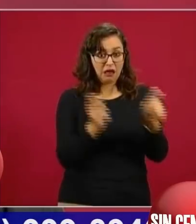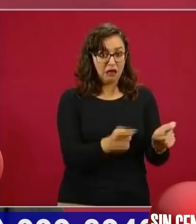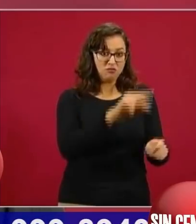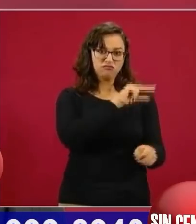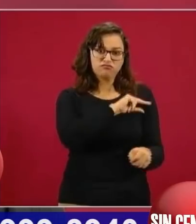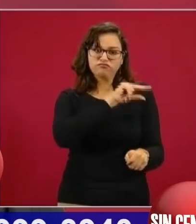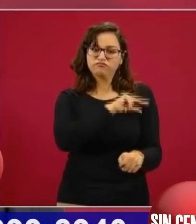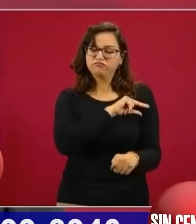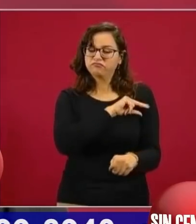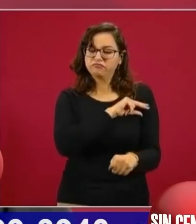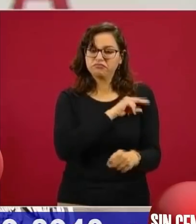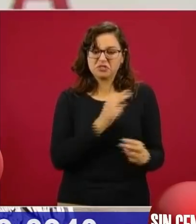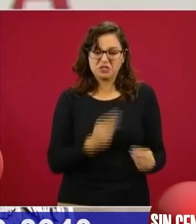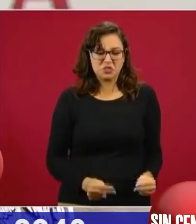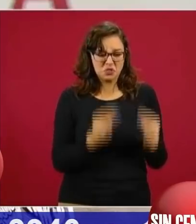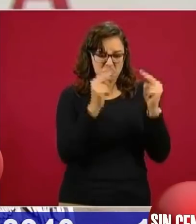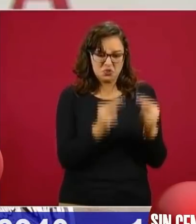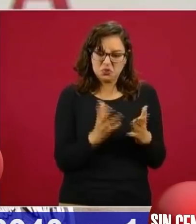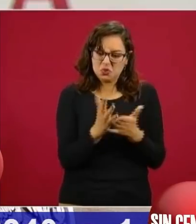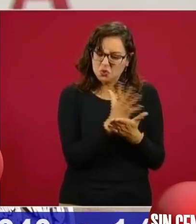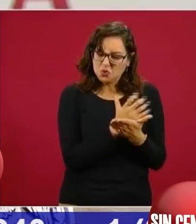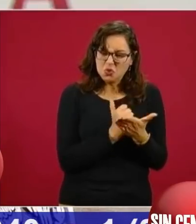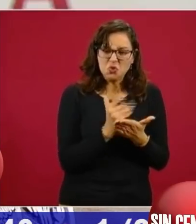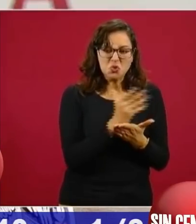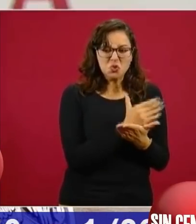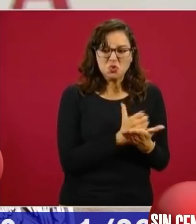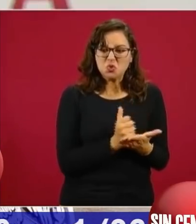jugosos, robo,